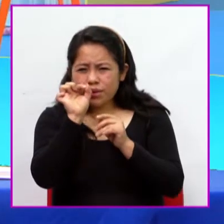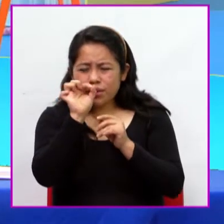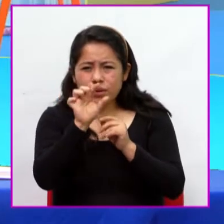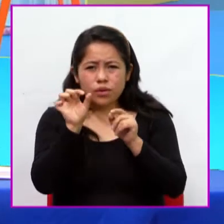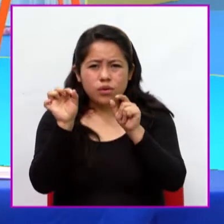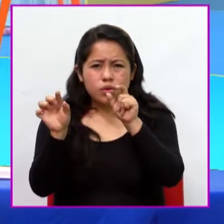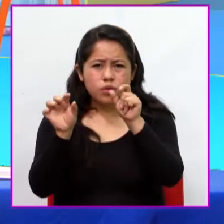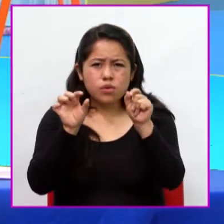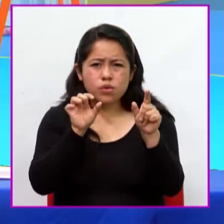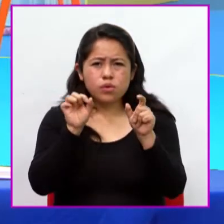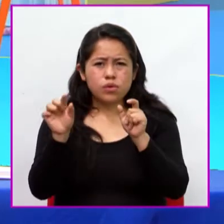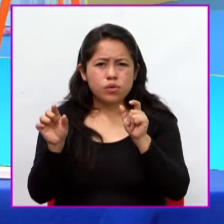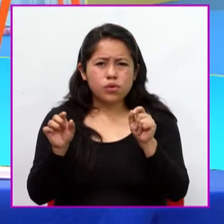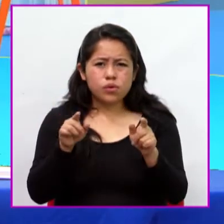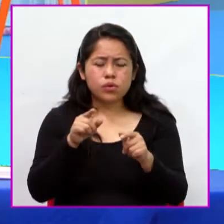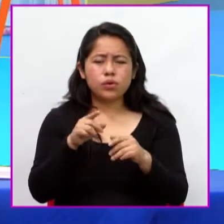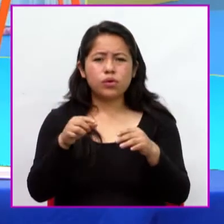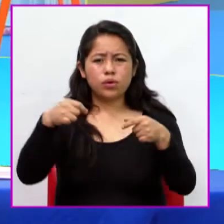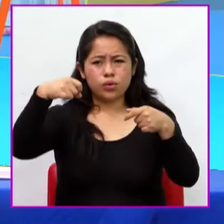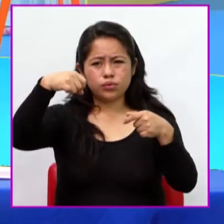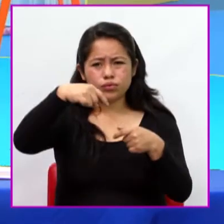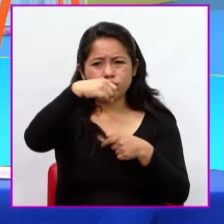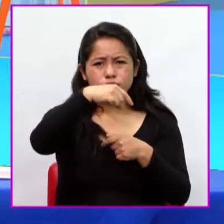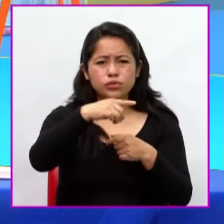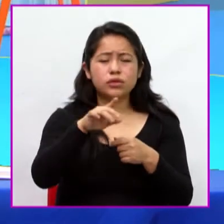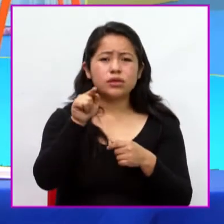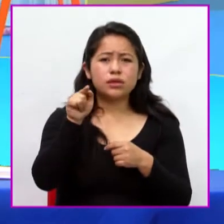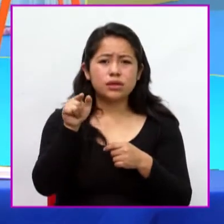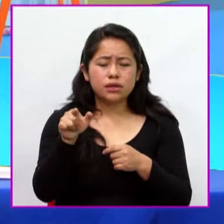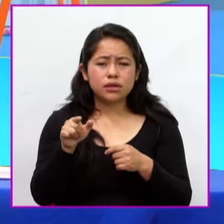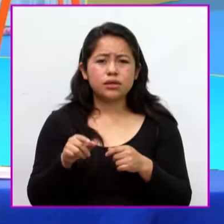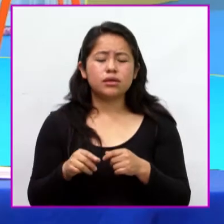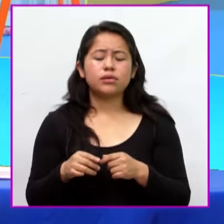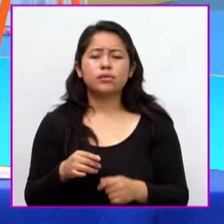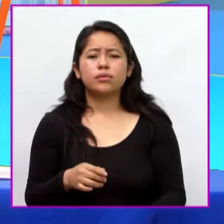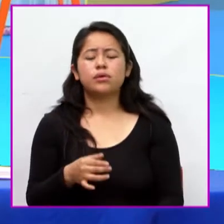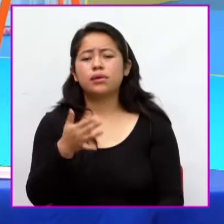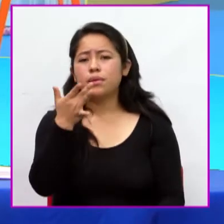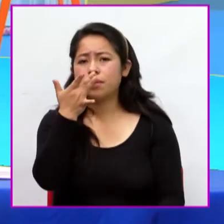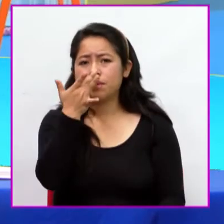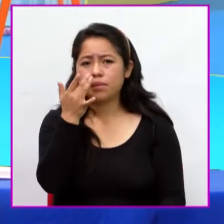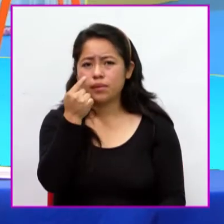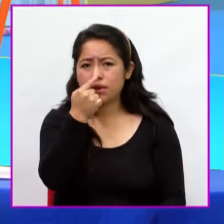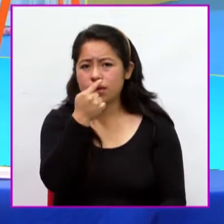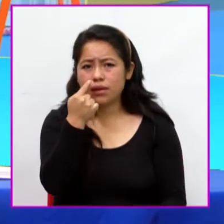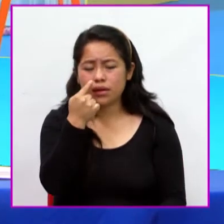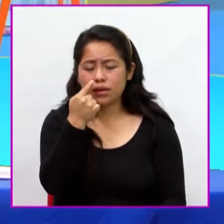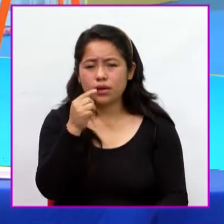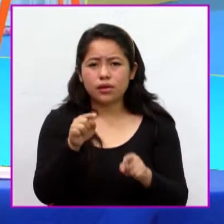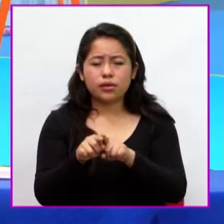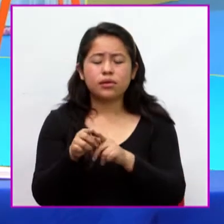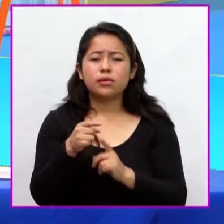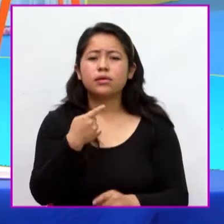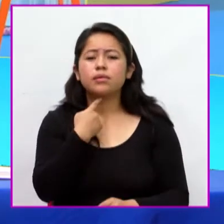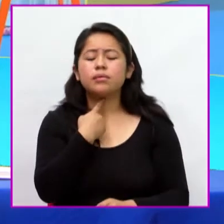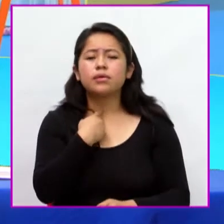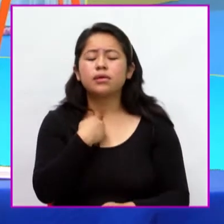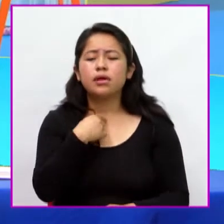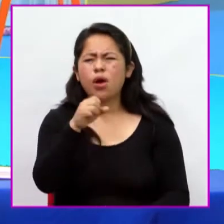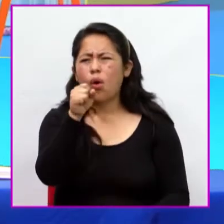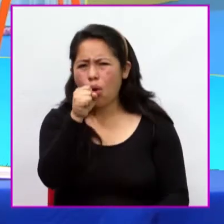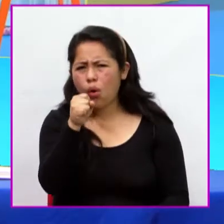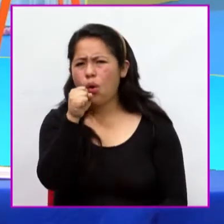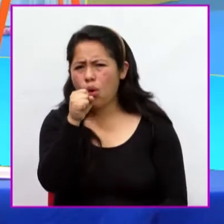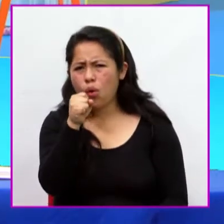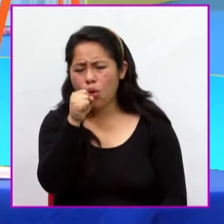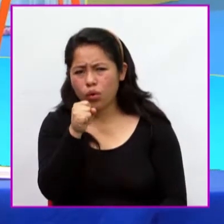despachar provenientes de la nariz o de la garganta. ¿Cómo lo hace? Al momento de toser